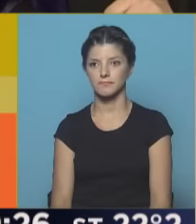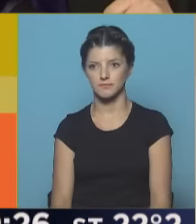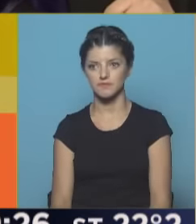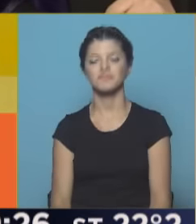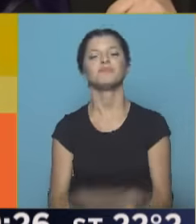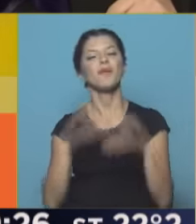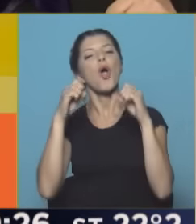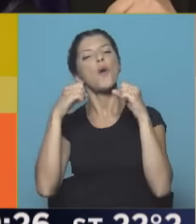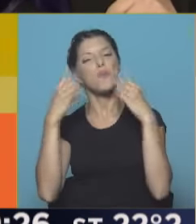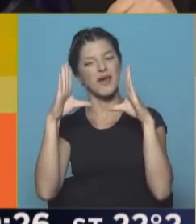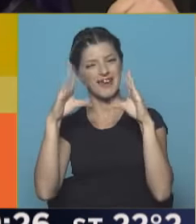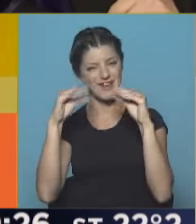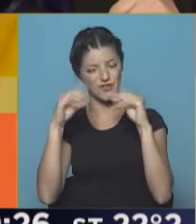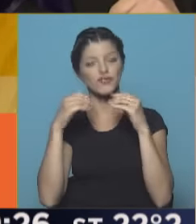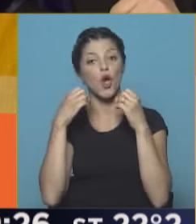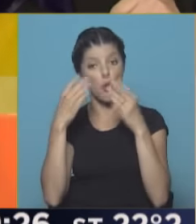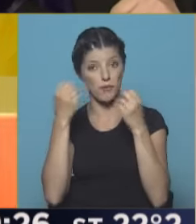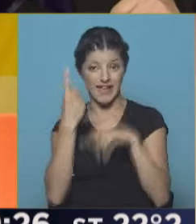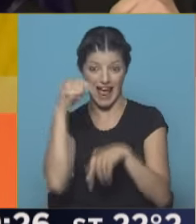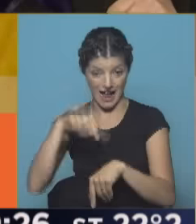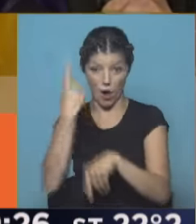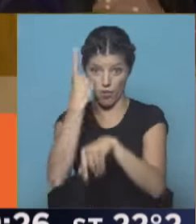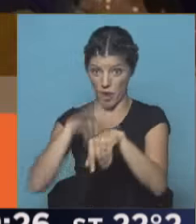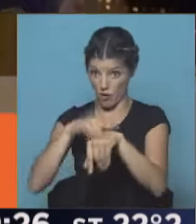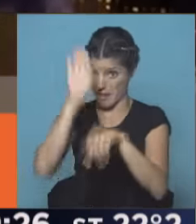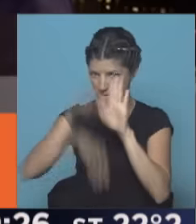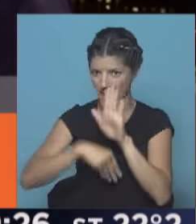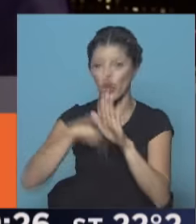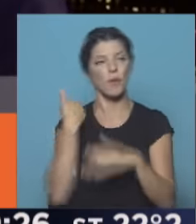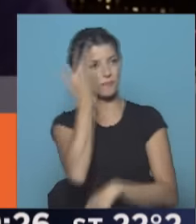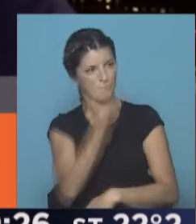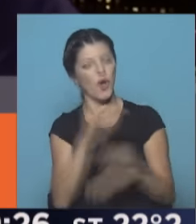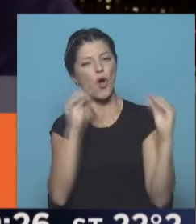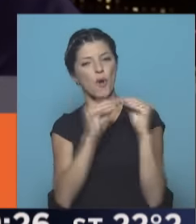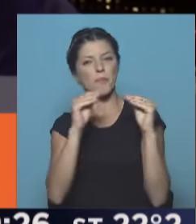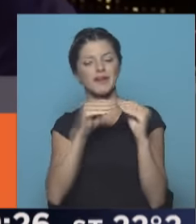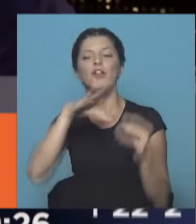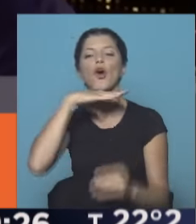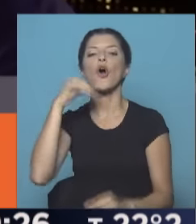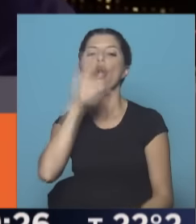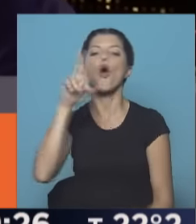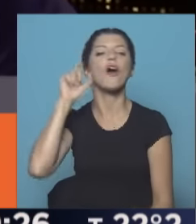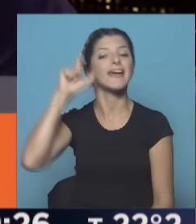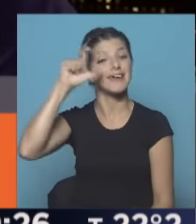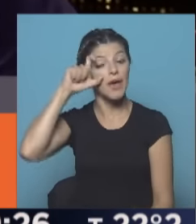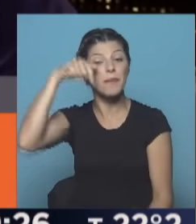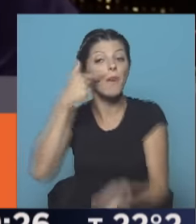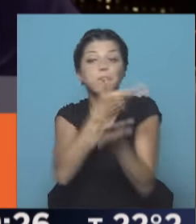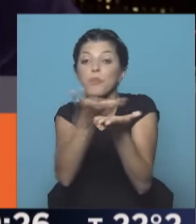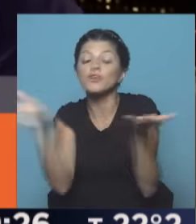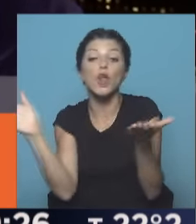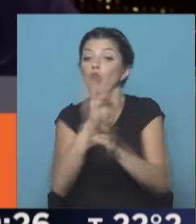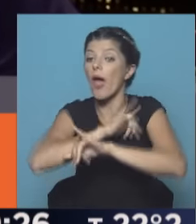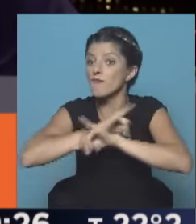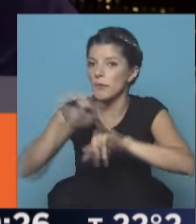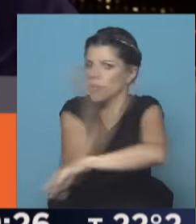Buenas noches, ¿cómo están? Aquí una hora menos en Estados Unidos, ¿cómo les va? Con el compañero Jorge Elías para hacer esta cobertura y alcanzarles a ustedes todos los detalles de